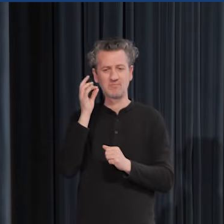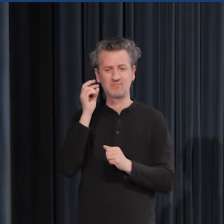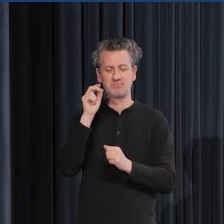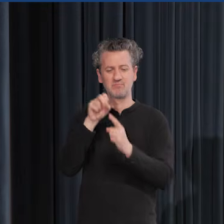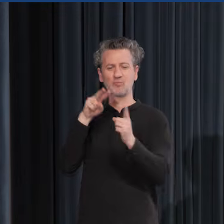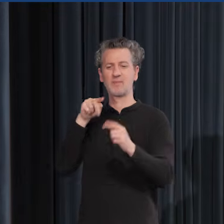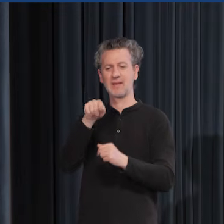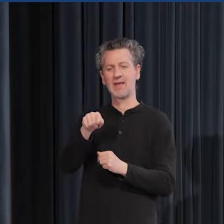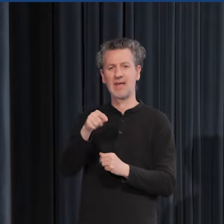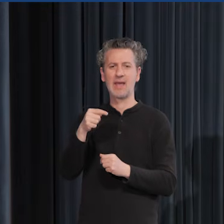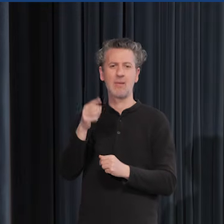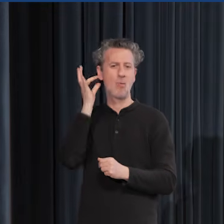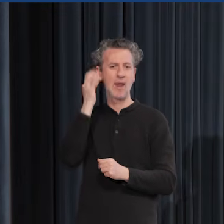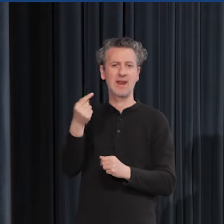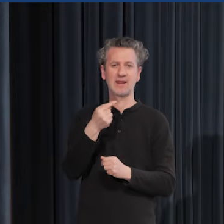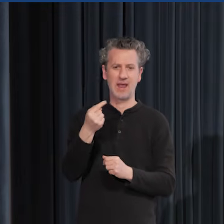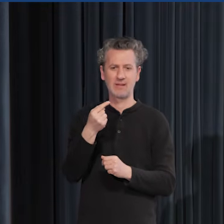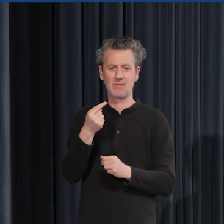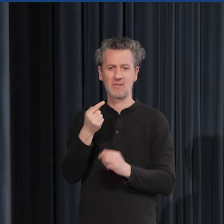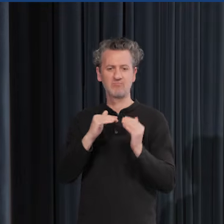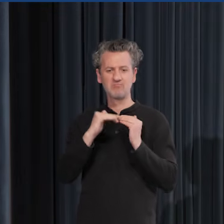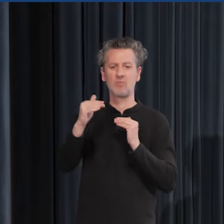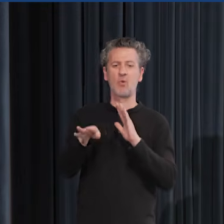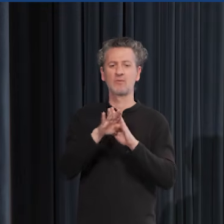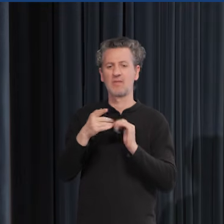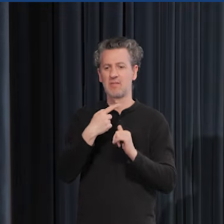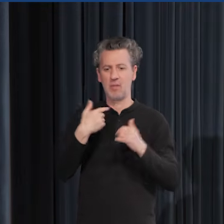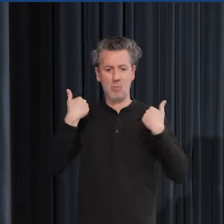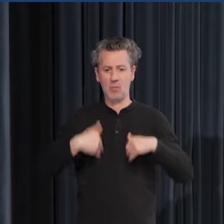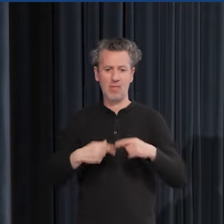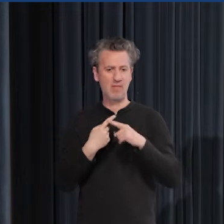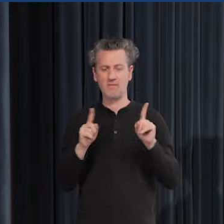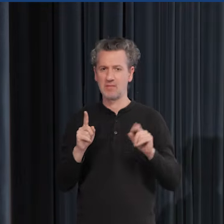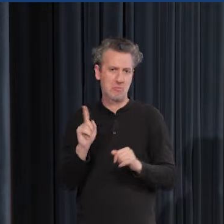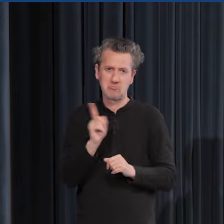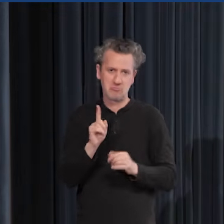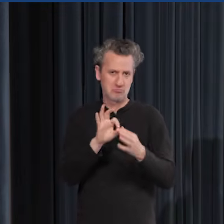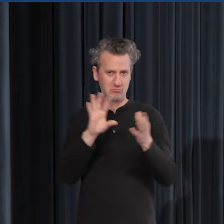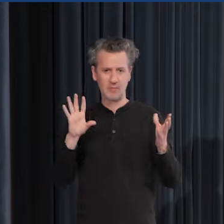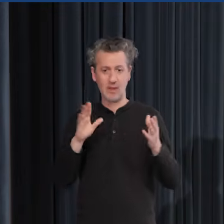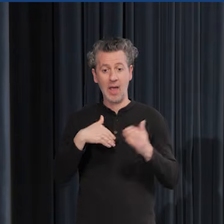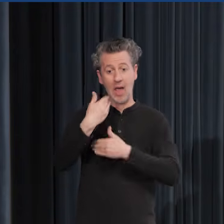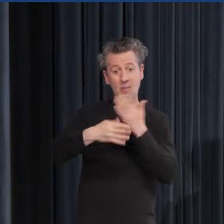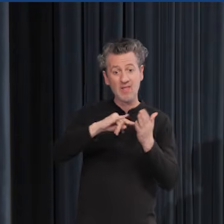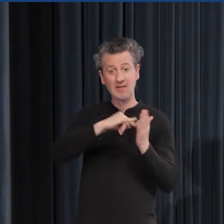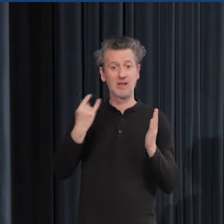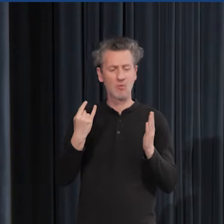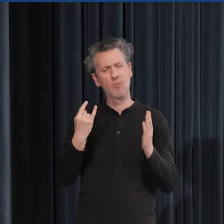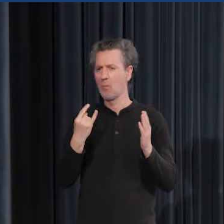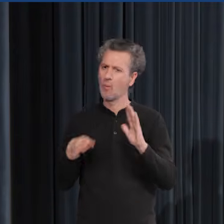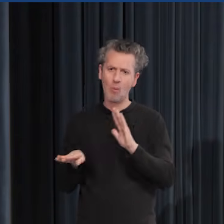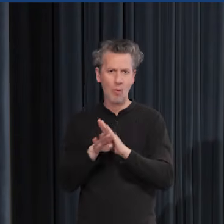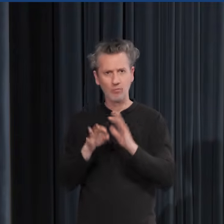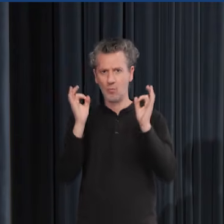mujeres, y que perpetúan algo que nada tiene que ver con las diferencias biológicas. Y es que sigue siendo así, aun con los avances tecnológicos estos que